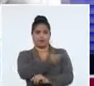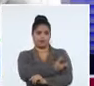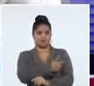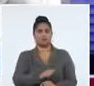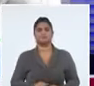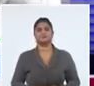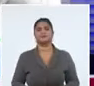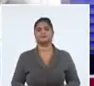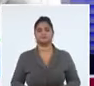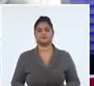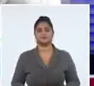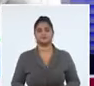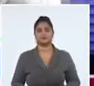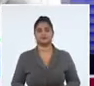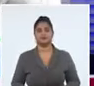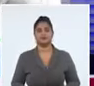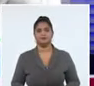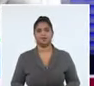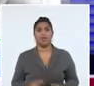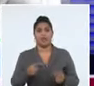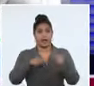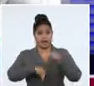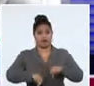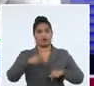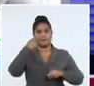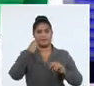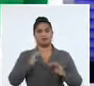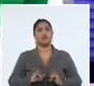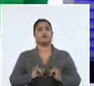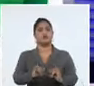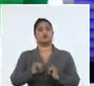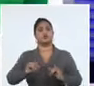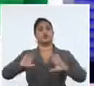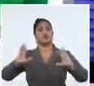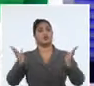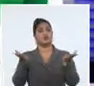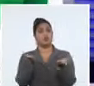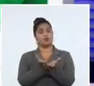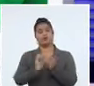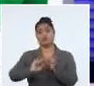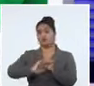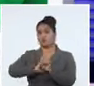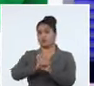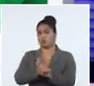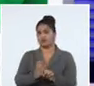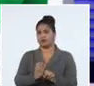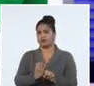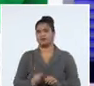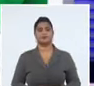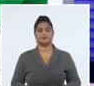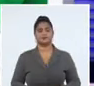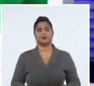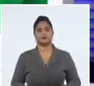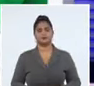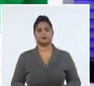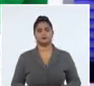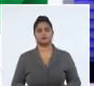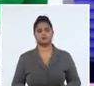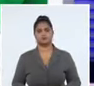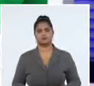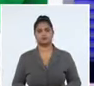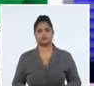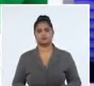a revisar temas internacionales sobre la COVID-19. Solo un comentario, porque realmente ¿sí? Ese reportaje,